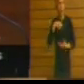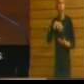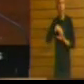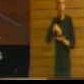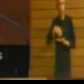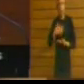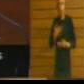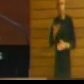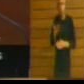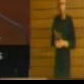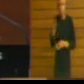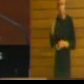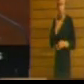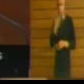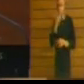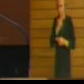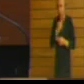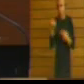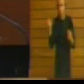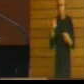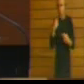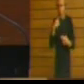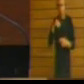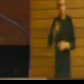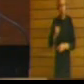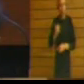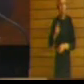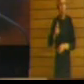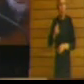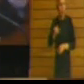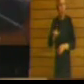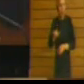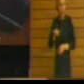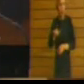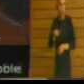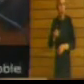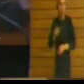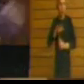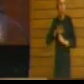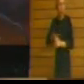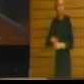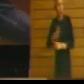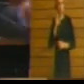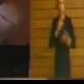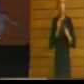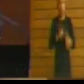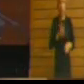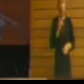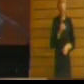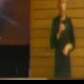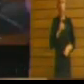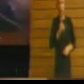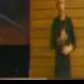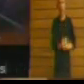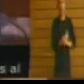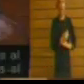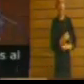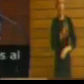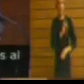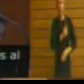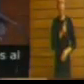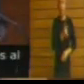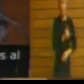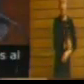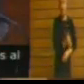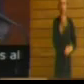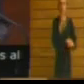hijos a la escuela pública con implantación del PAI, ese es el problema. Para los que llevan a sus hijos al modelo D sí que hay dinero, a la pública sí que hay